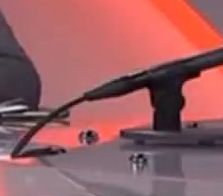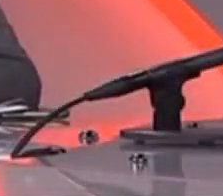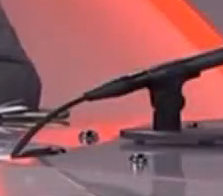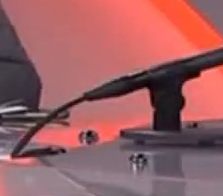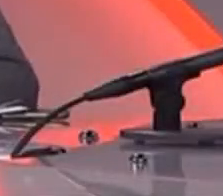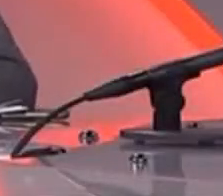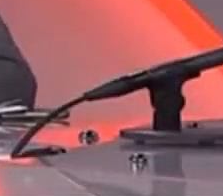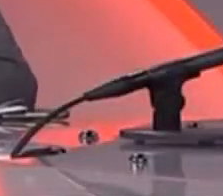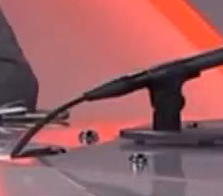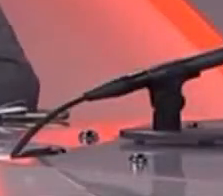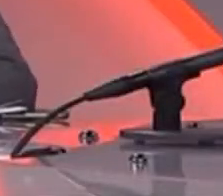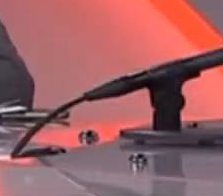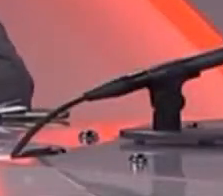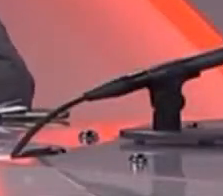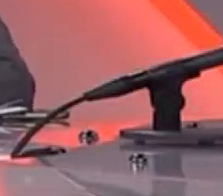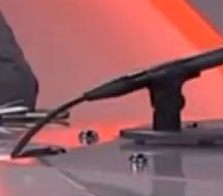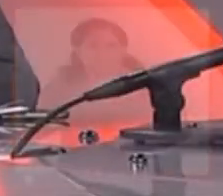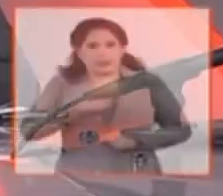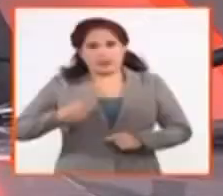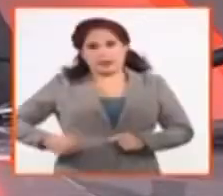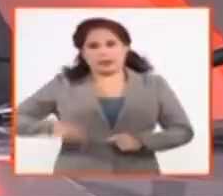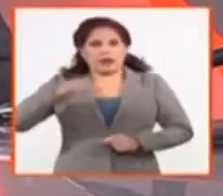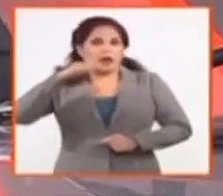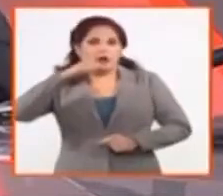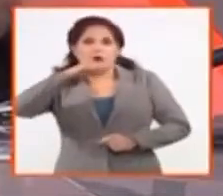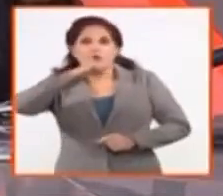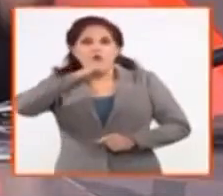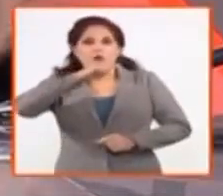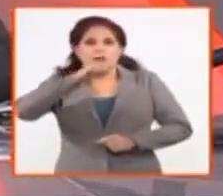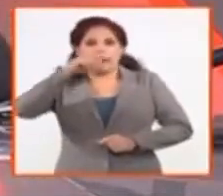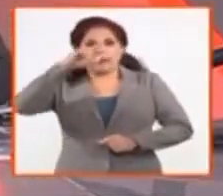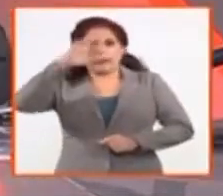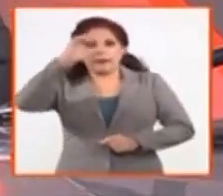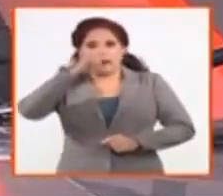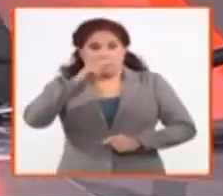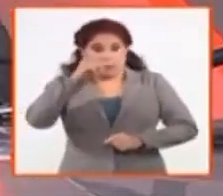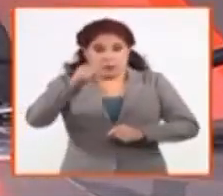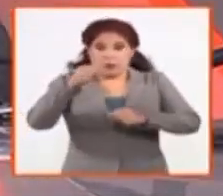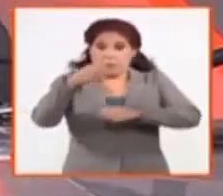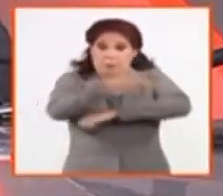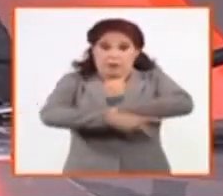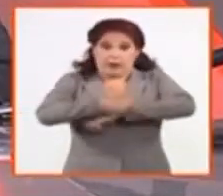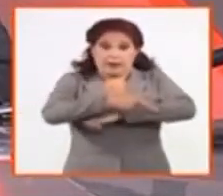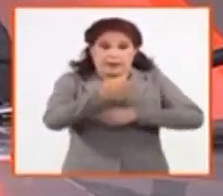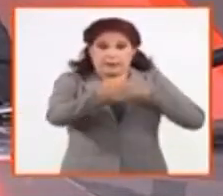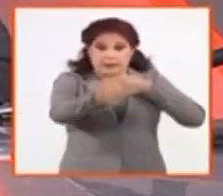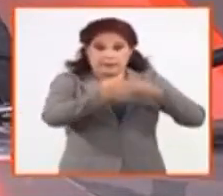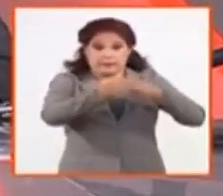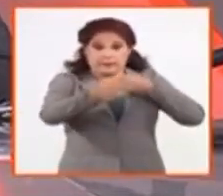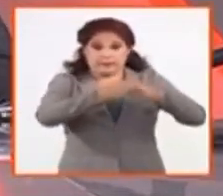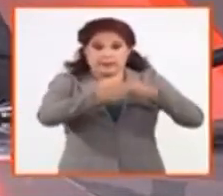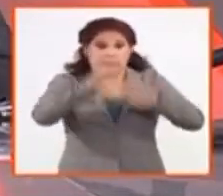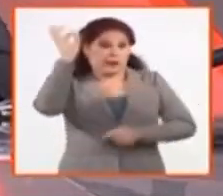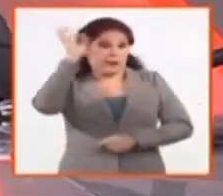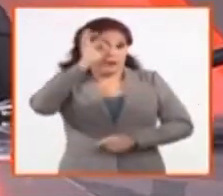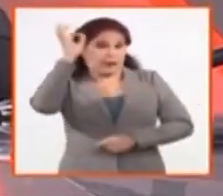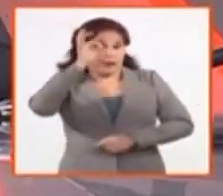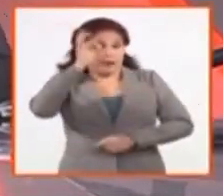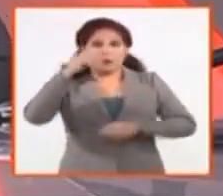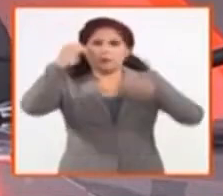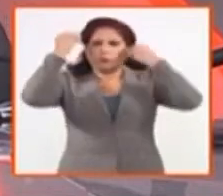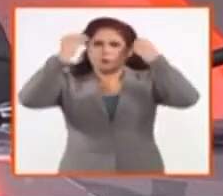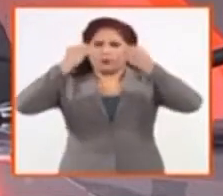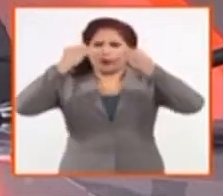Bueno, China, Rusia, Irán, estos países que están en el entorno de Afganistán y que están muy preocupados, ya